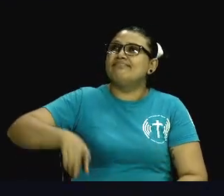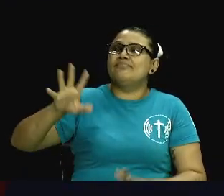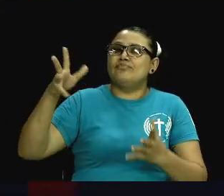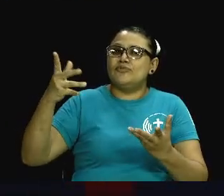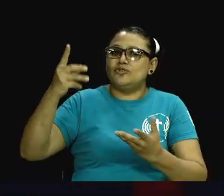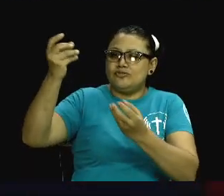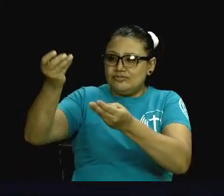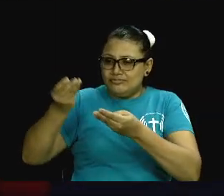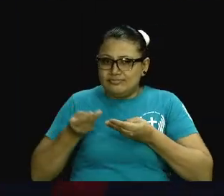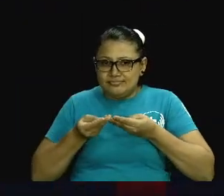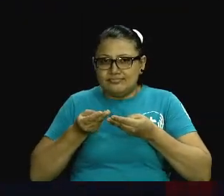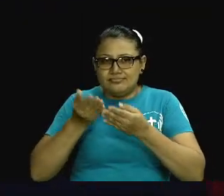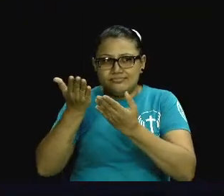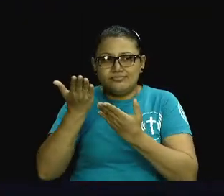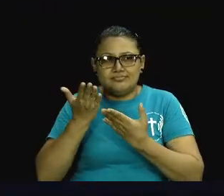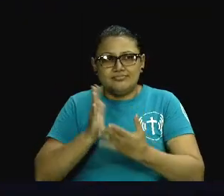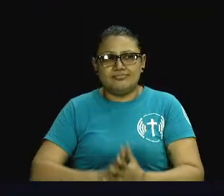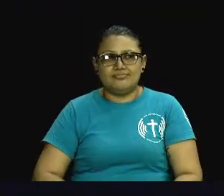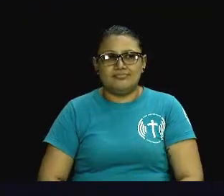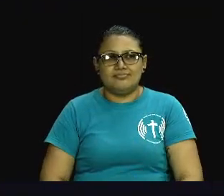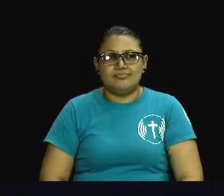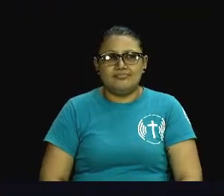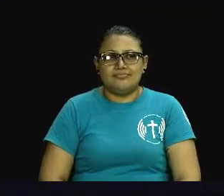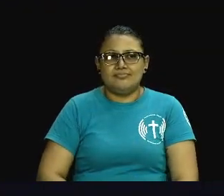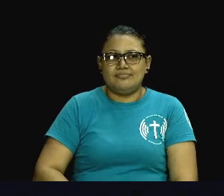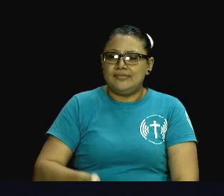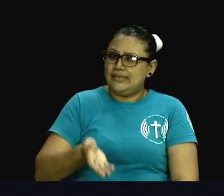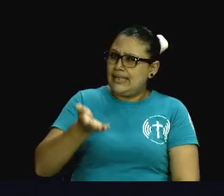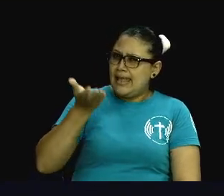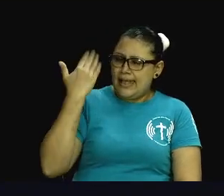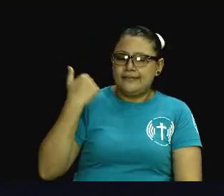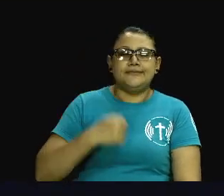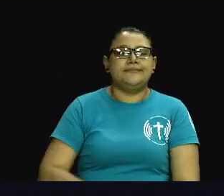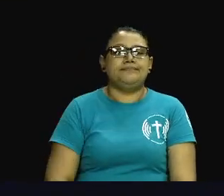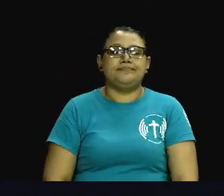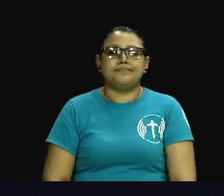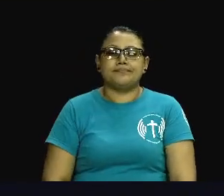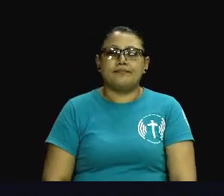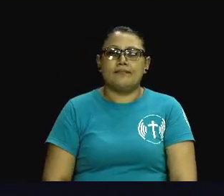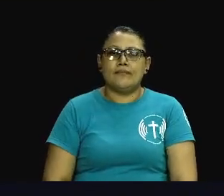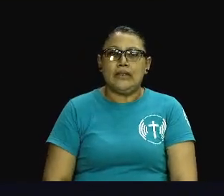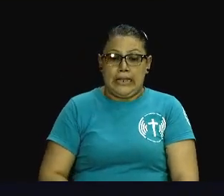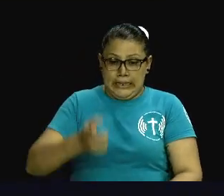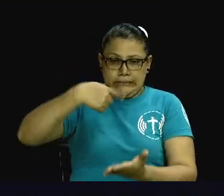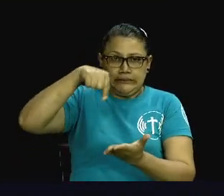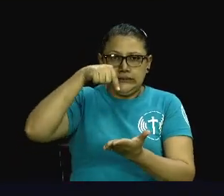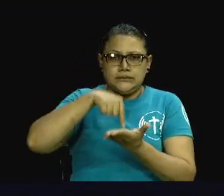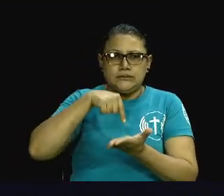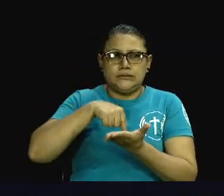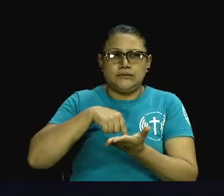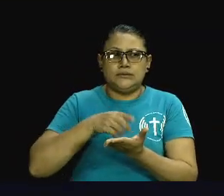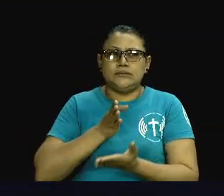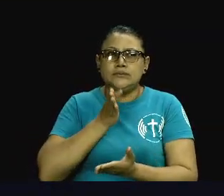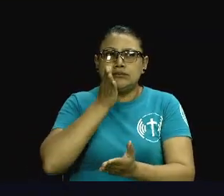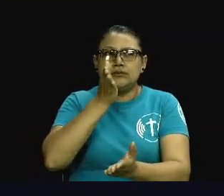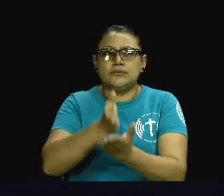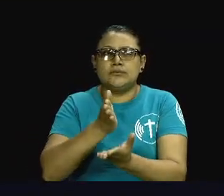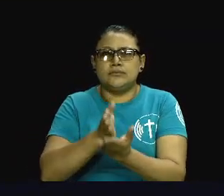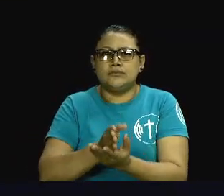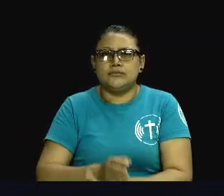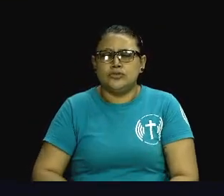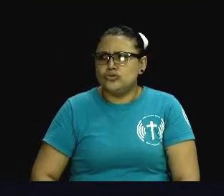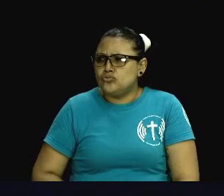entré a una mueblería que estaba atrás en el antiguos y mandé del centro y yo cuando entré comencé a sentir un olor